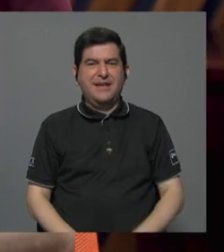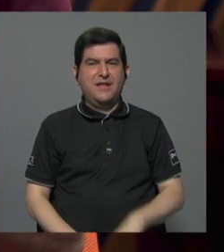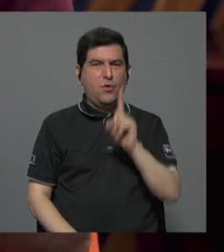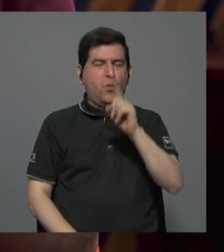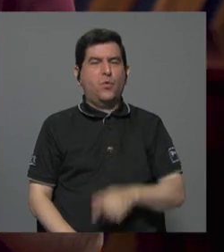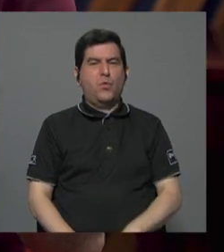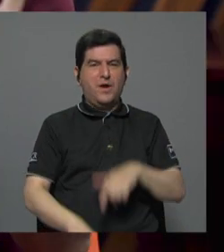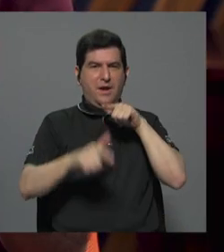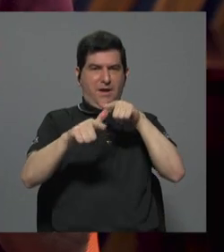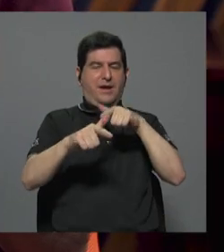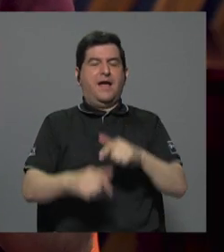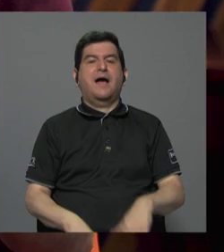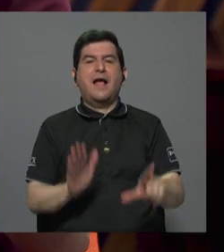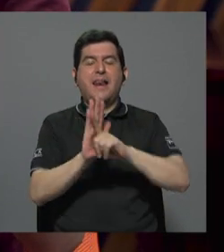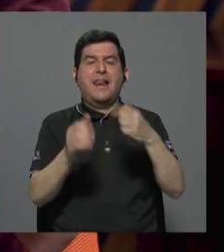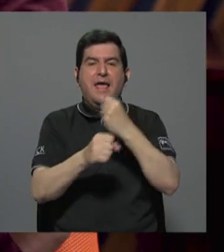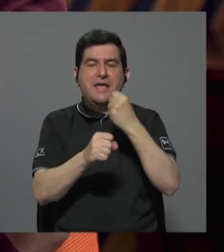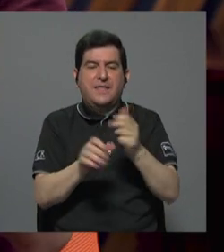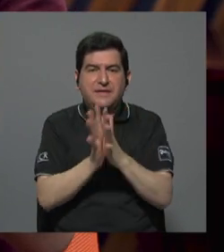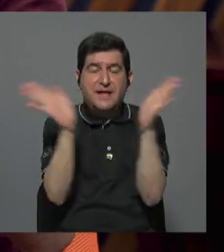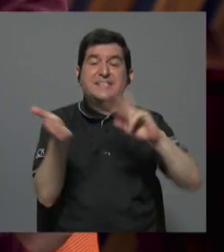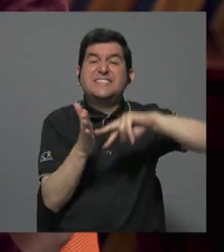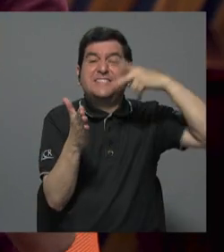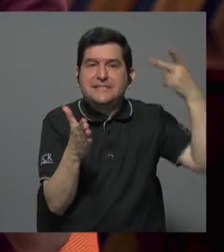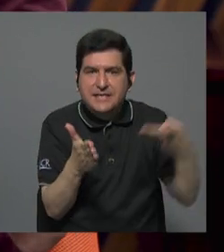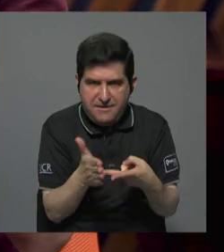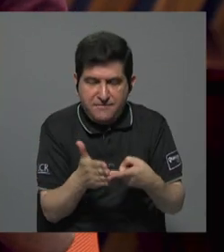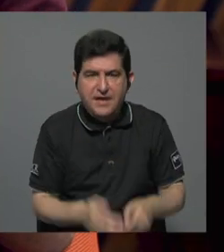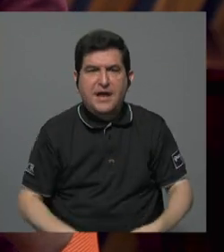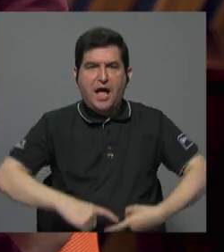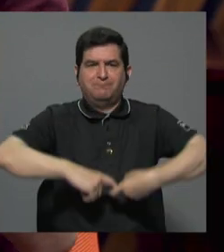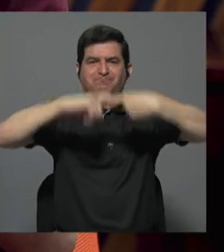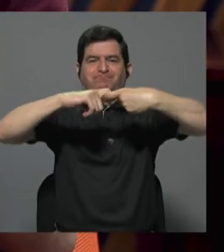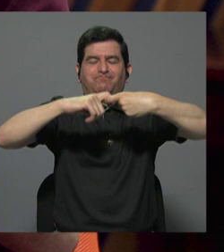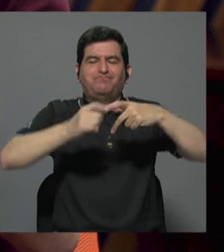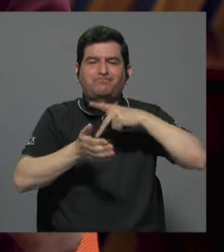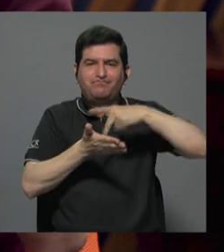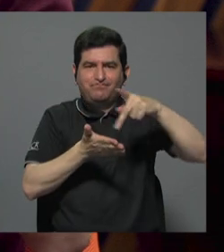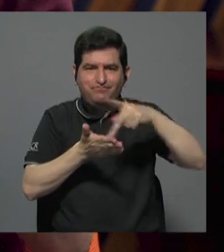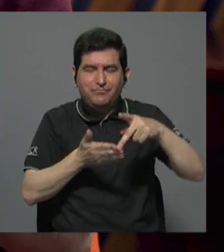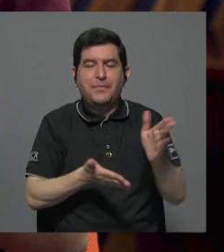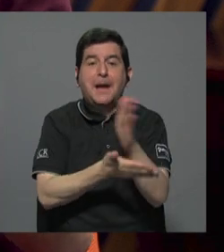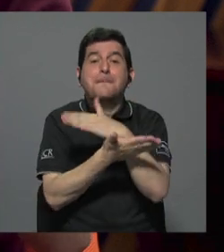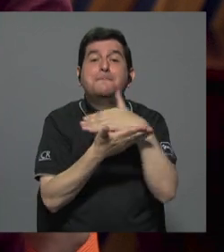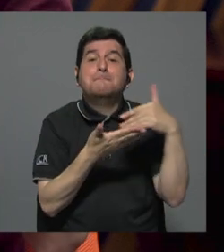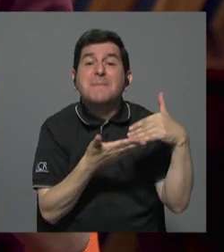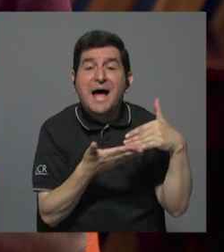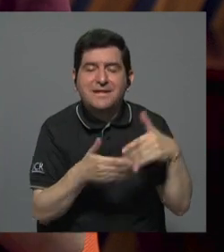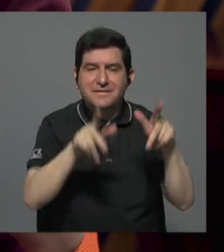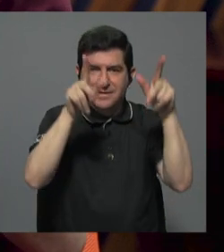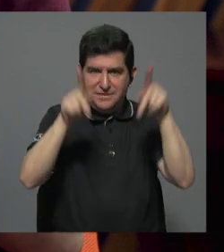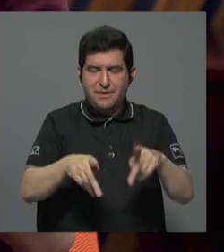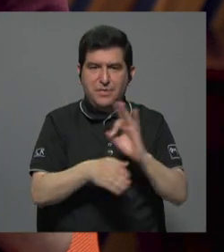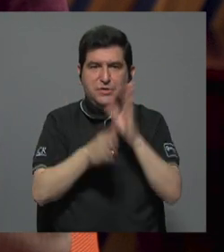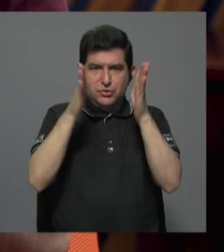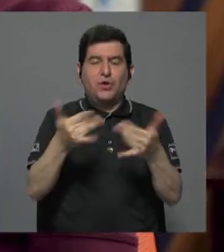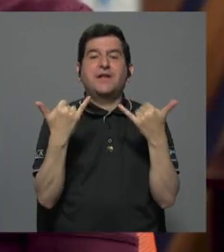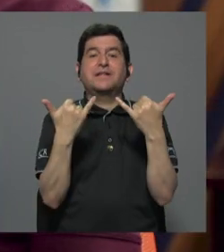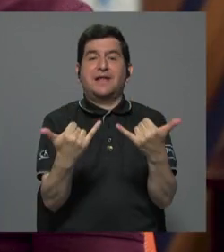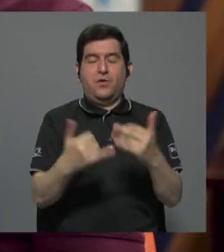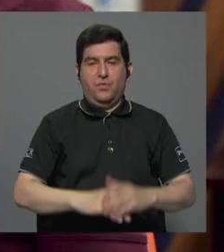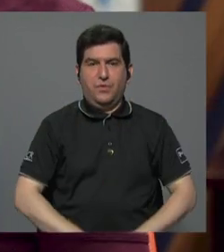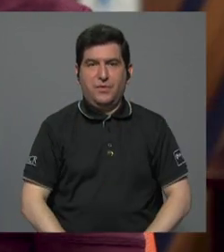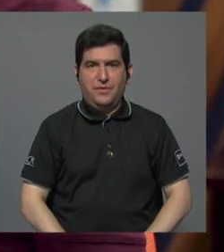la ley de empleo público significaría un congelamiento de salarios para una parte de las personas funcionarios actuales